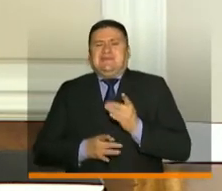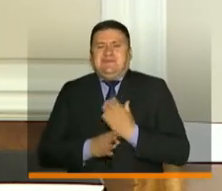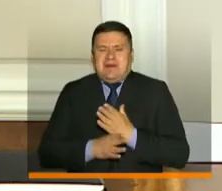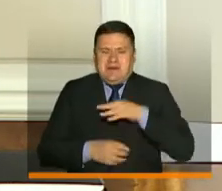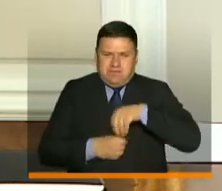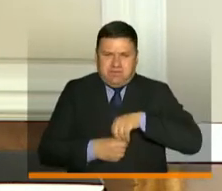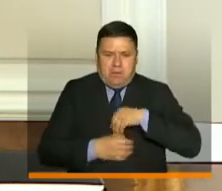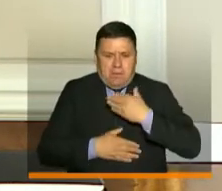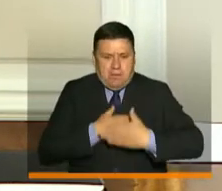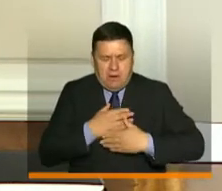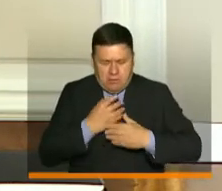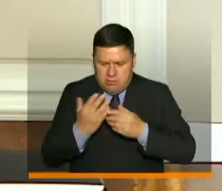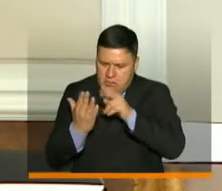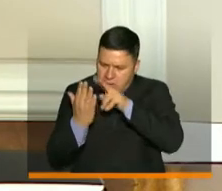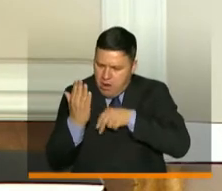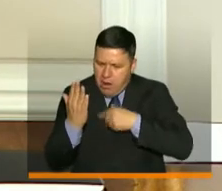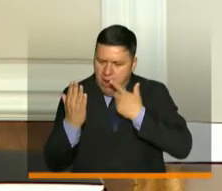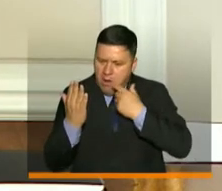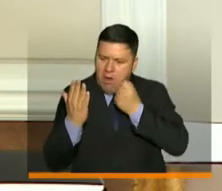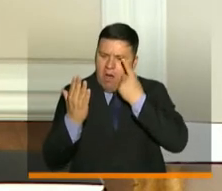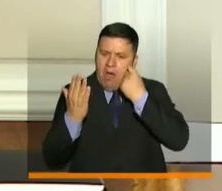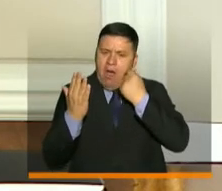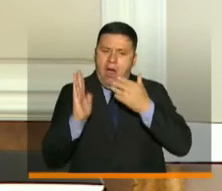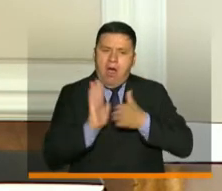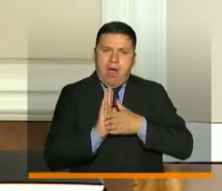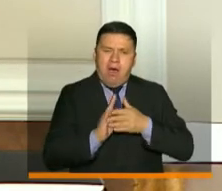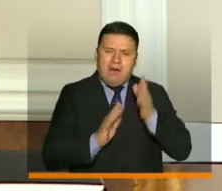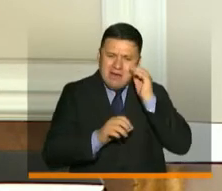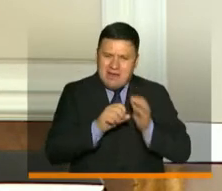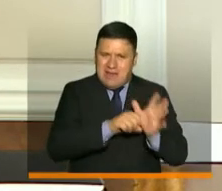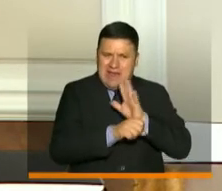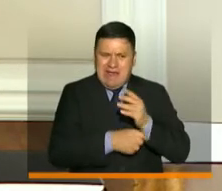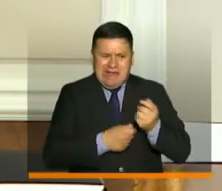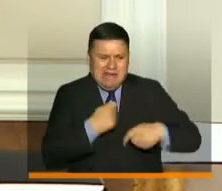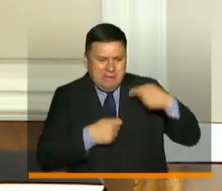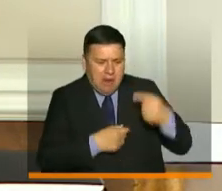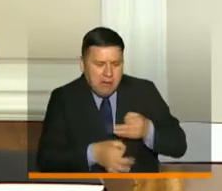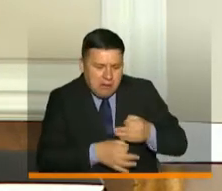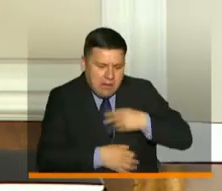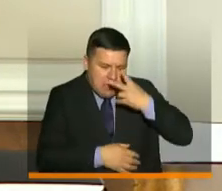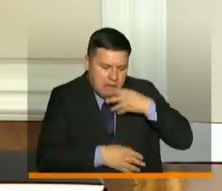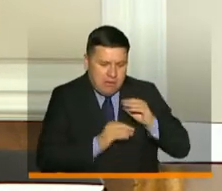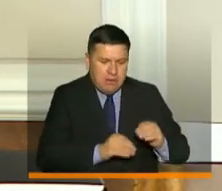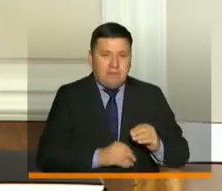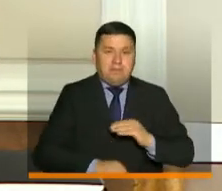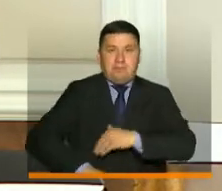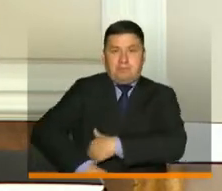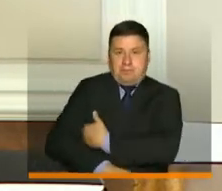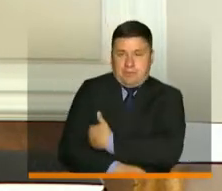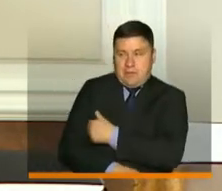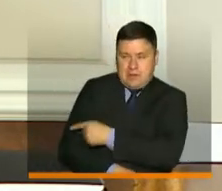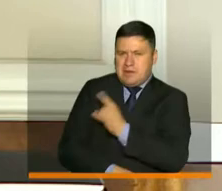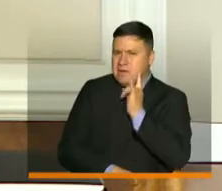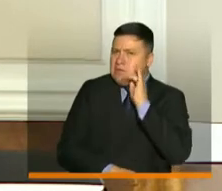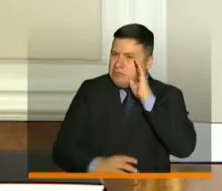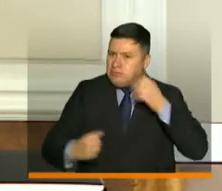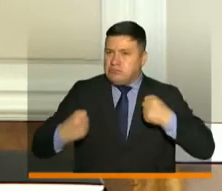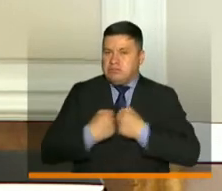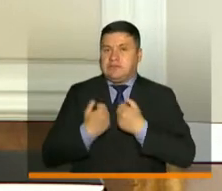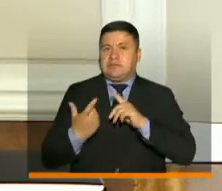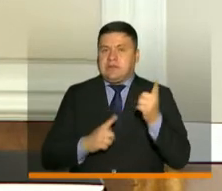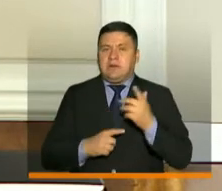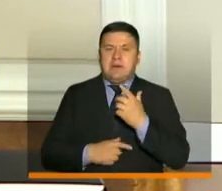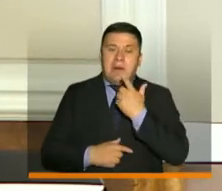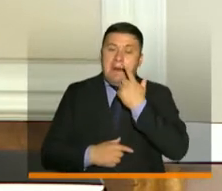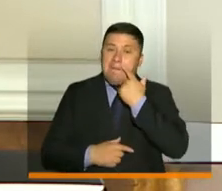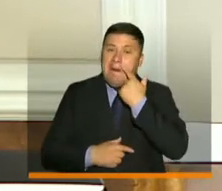sido procesar para muchos niños esta pandemia. Así que antes de escuchar a la ministra desarrollar lo que es una alianza